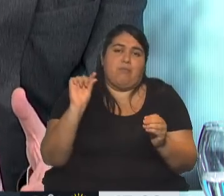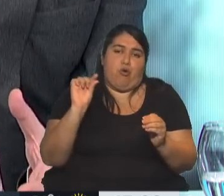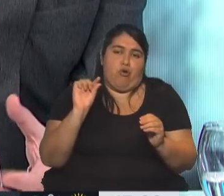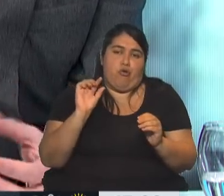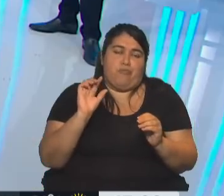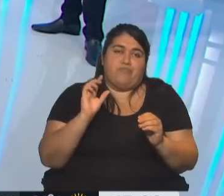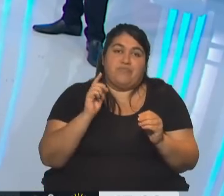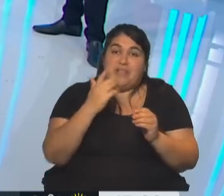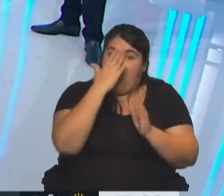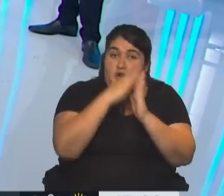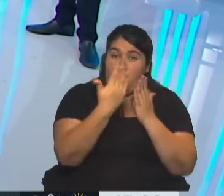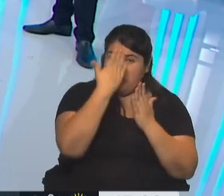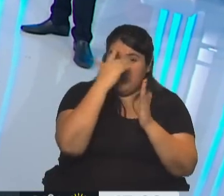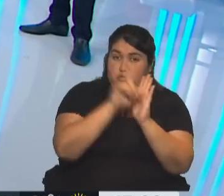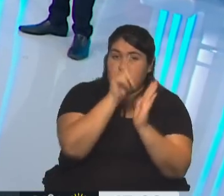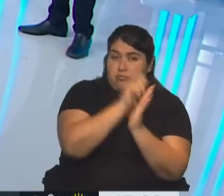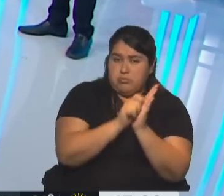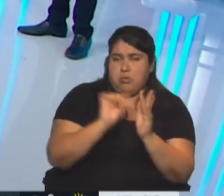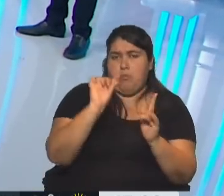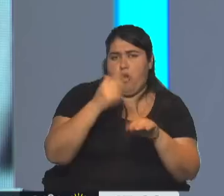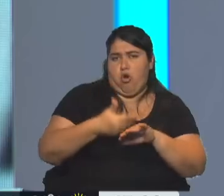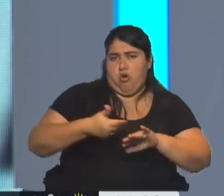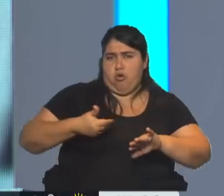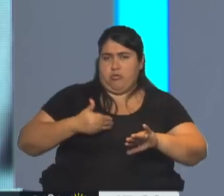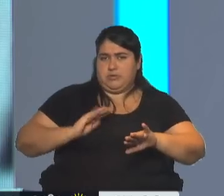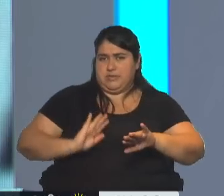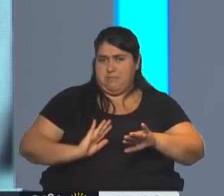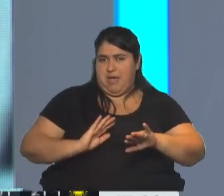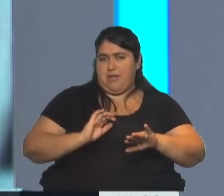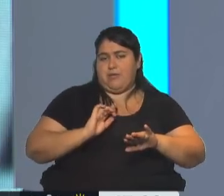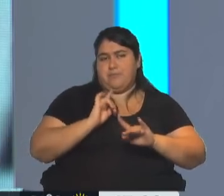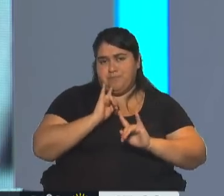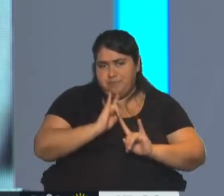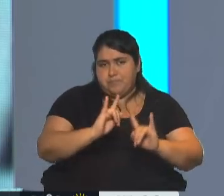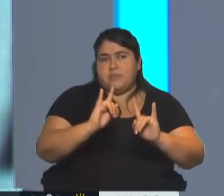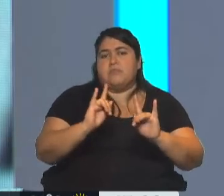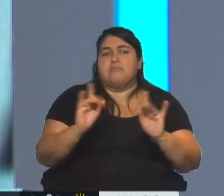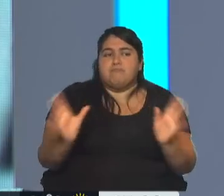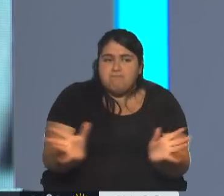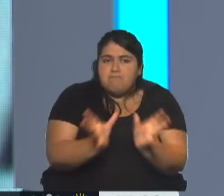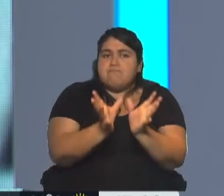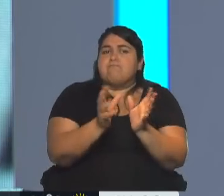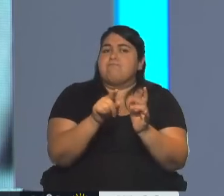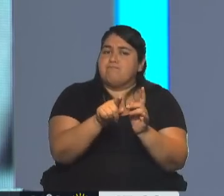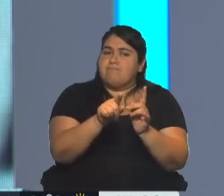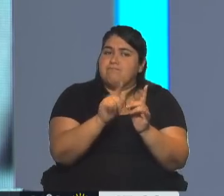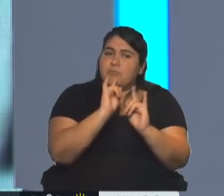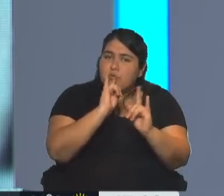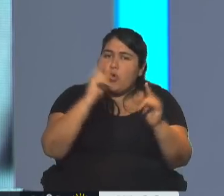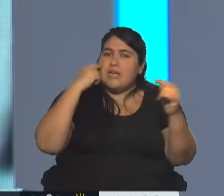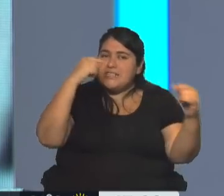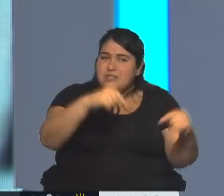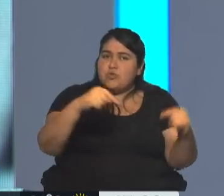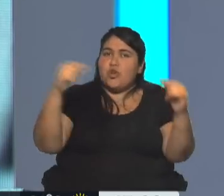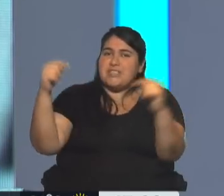del proceso constituyente y ese paréntesis que planteaba como, bueno, vamos a dejar que la Constitución se desarrolle de manera institucional entre los